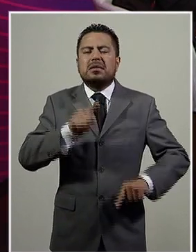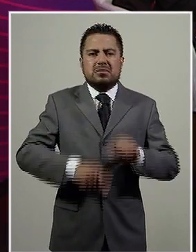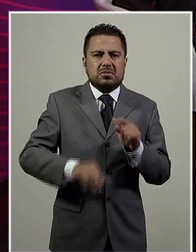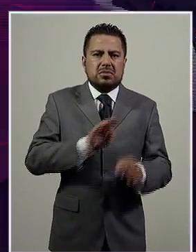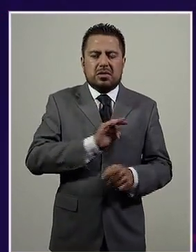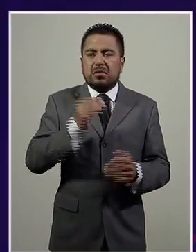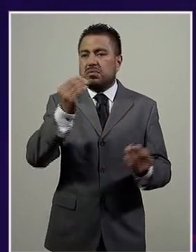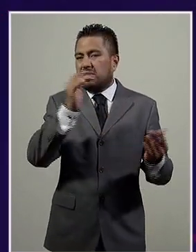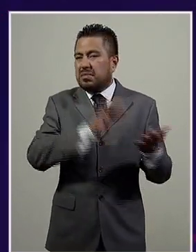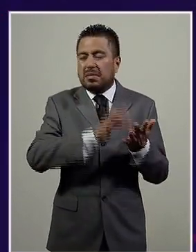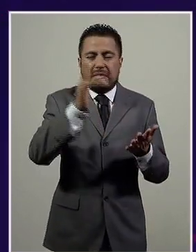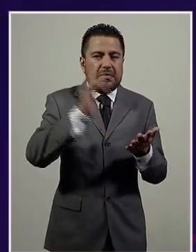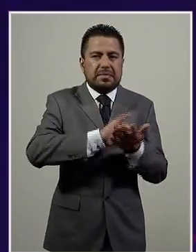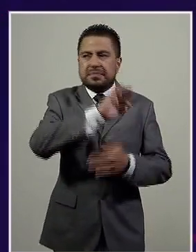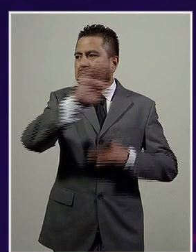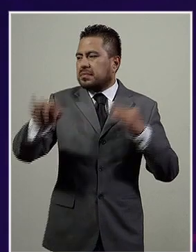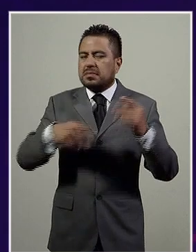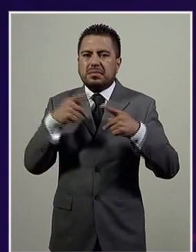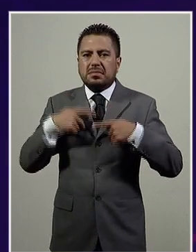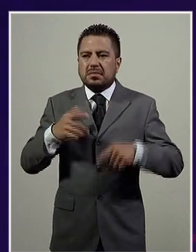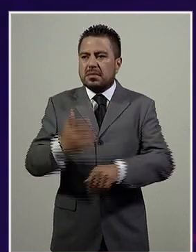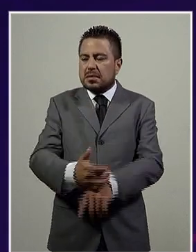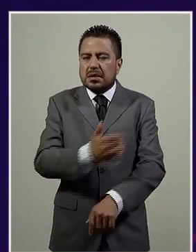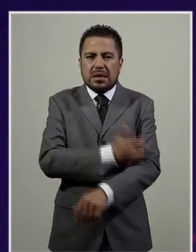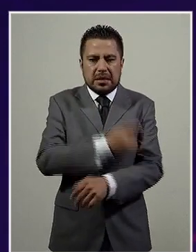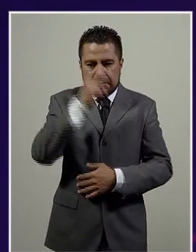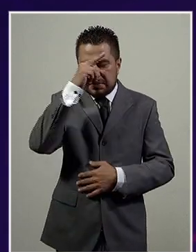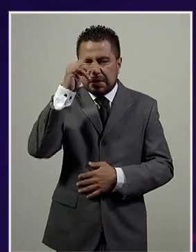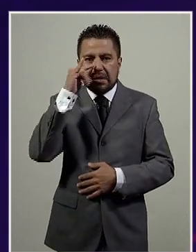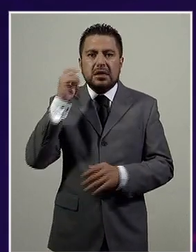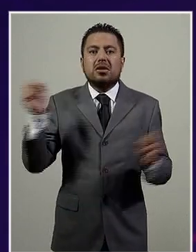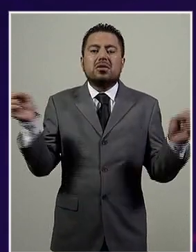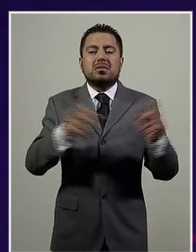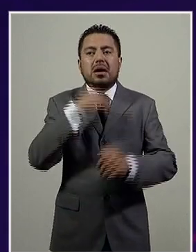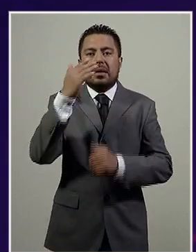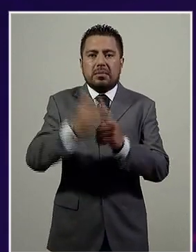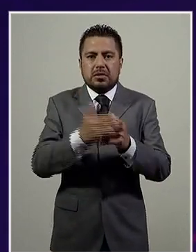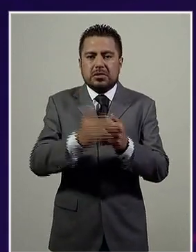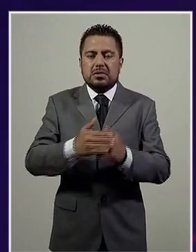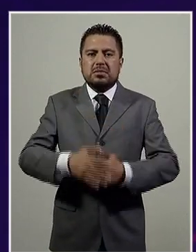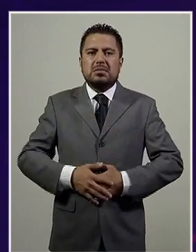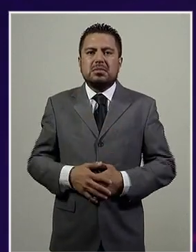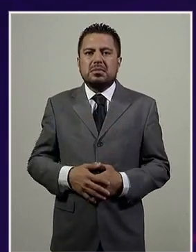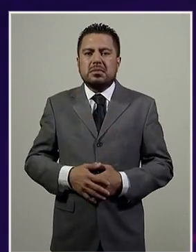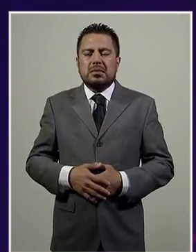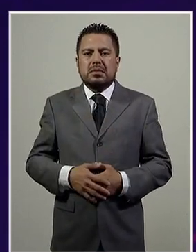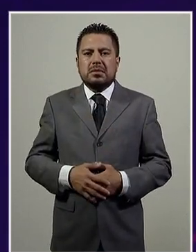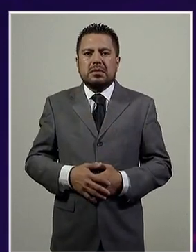Pues muchísimas gracias a ustedes por estar con nosotros en México Invisible y nos vemos a la próxima.